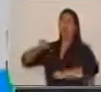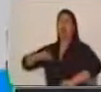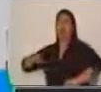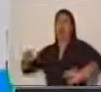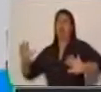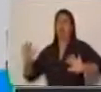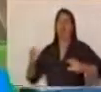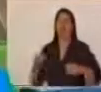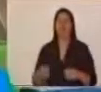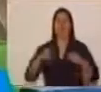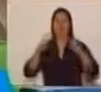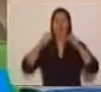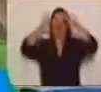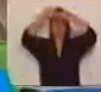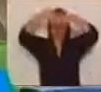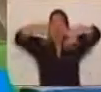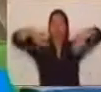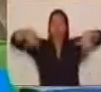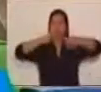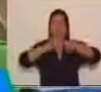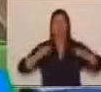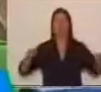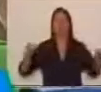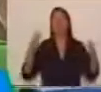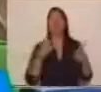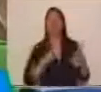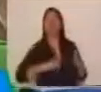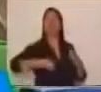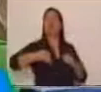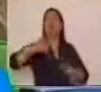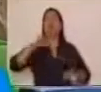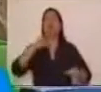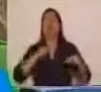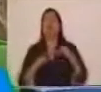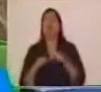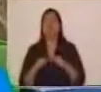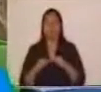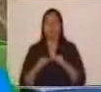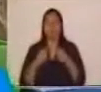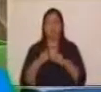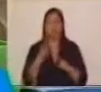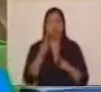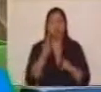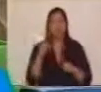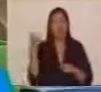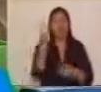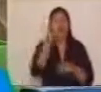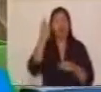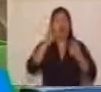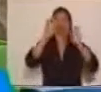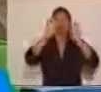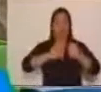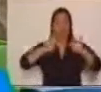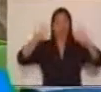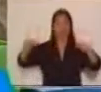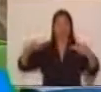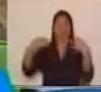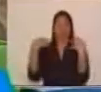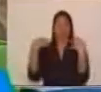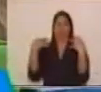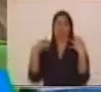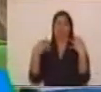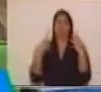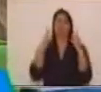a un público. El público es elemental en el género dramático. Su misma palabra lo dice,